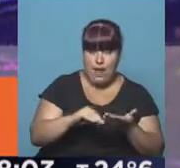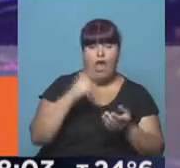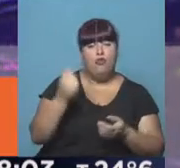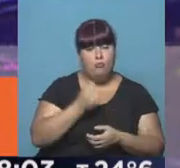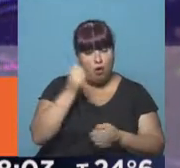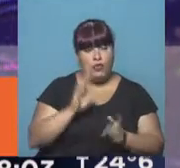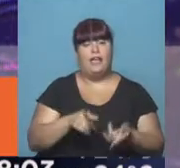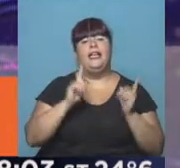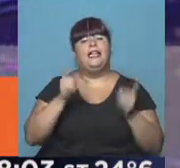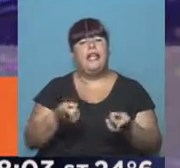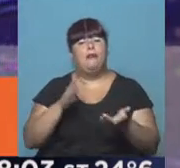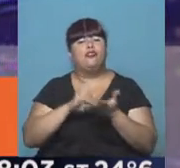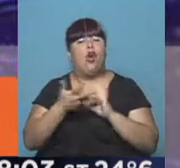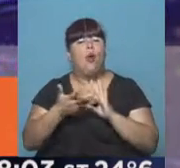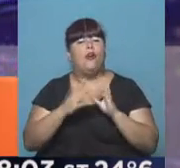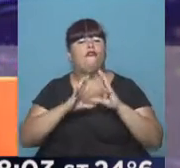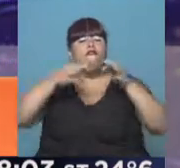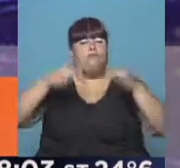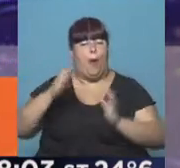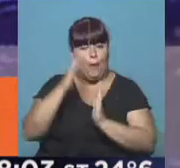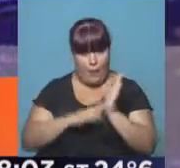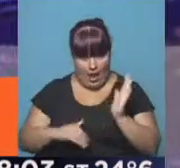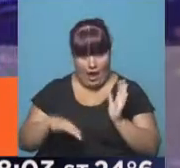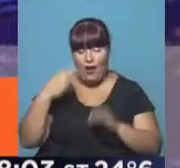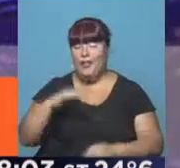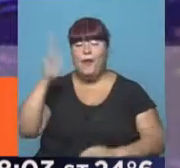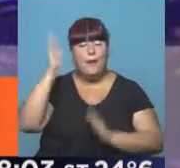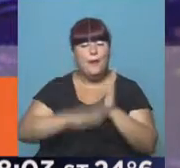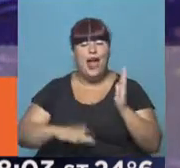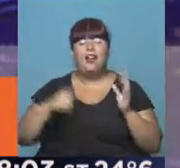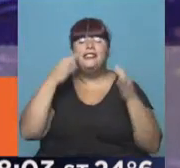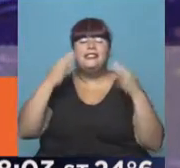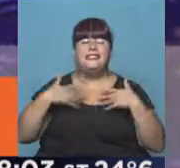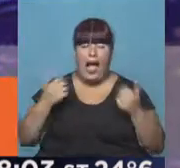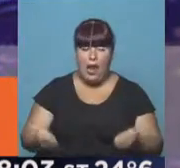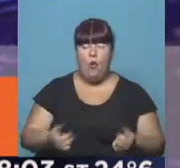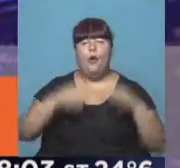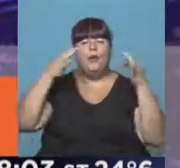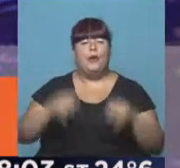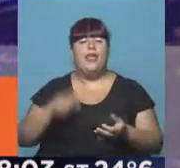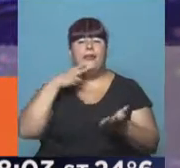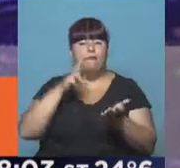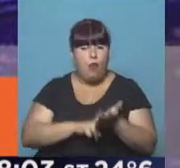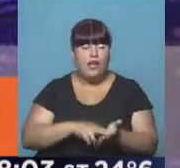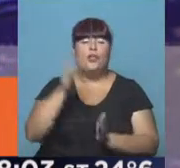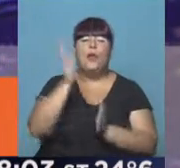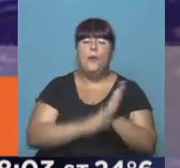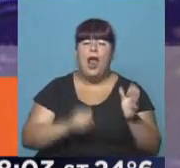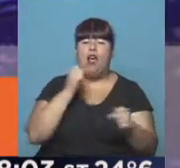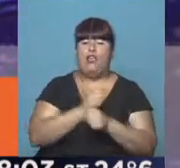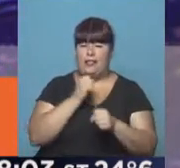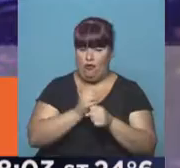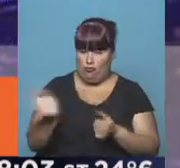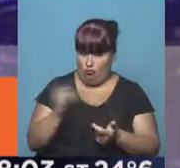muy importante hablamos también de formalidad o sea tenemos que ir a la formalidad sanitaria a la formalidad impositiva y la formalidad laboral